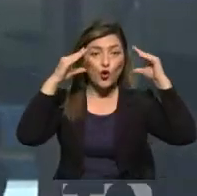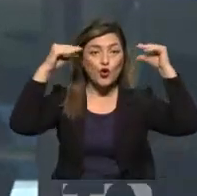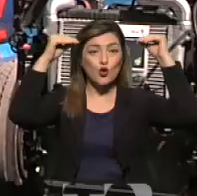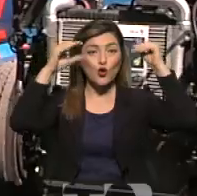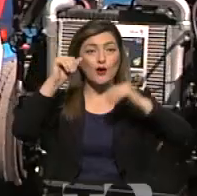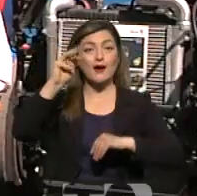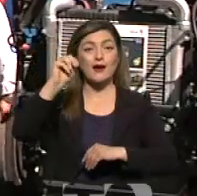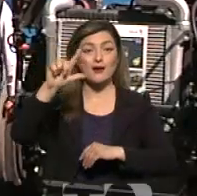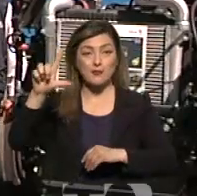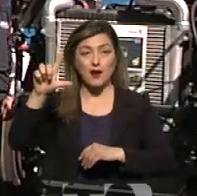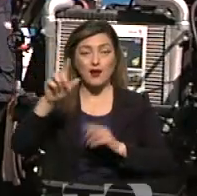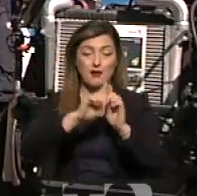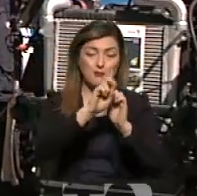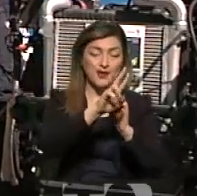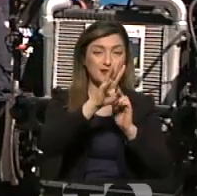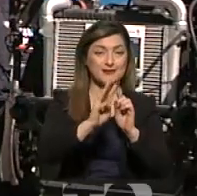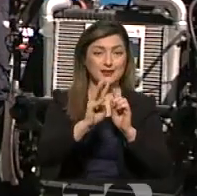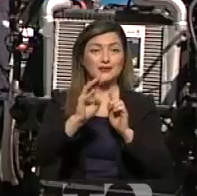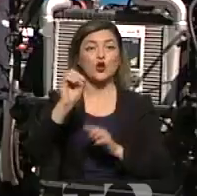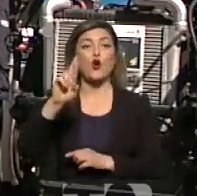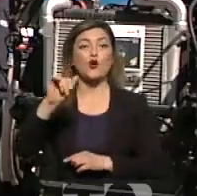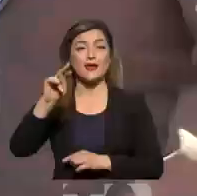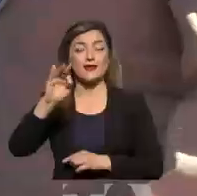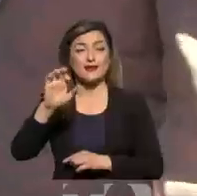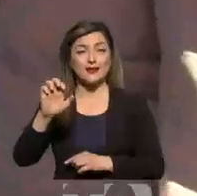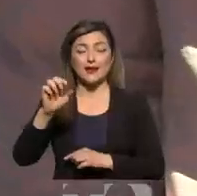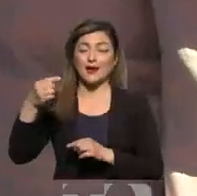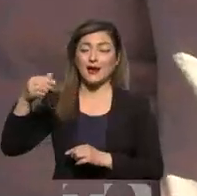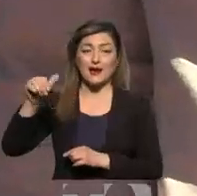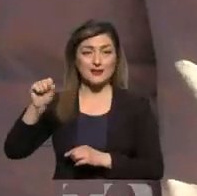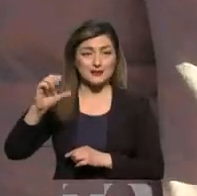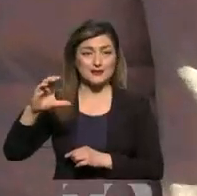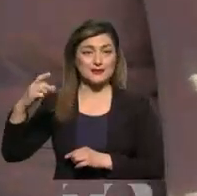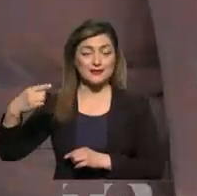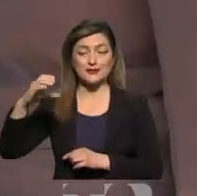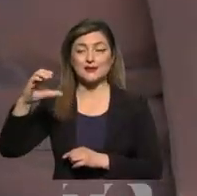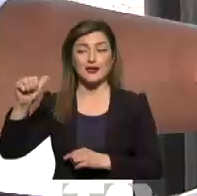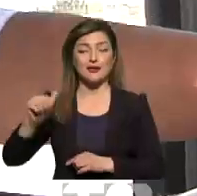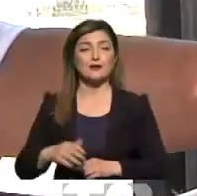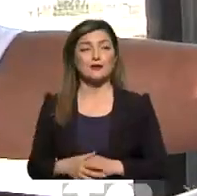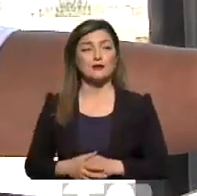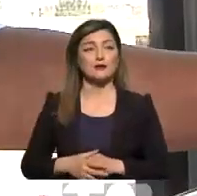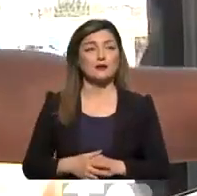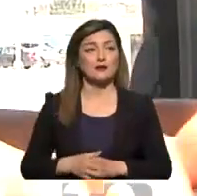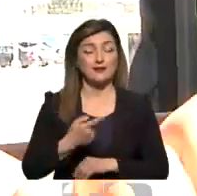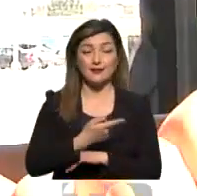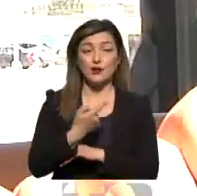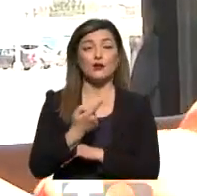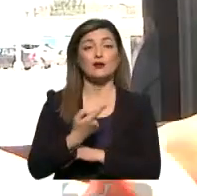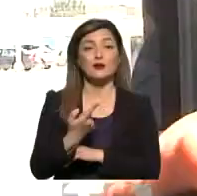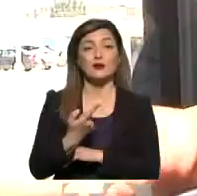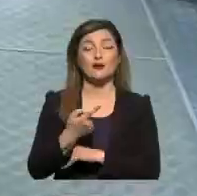kilómetros y oriente quiteño lagasca 37 kilómetros según informaron los representantes a diario desde que inició la pandemia